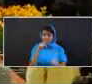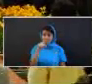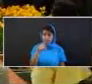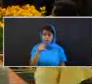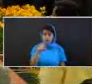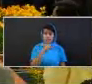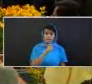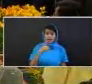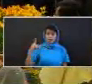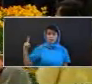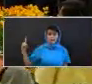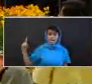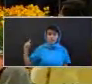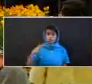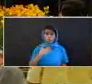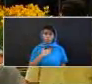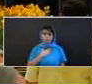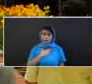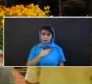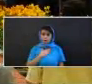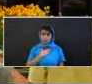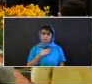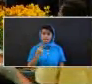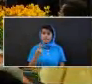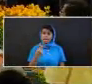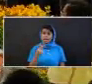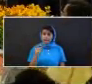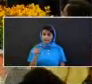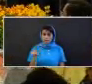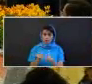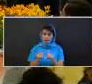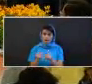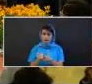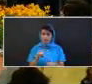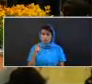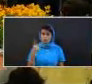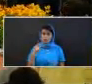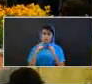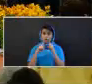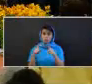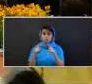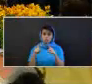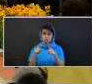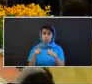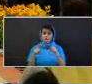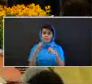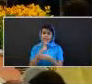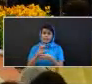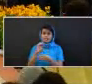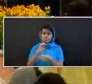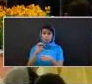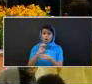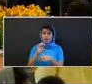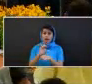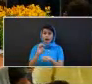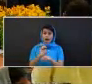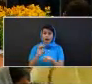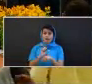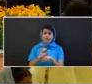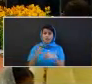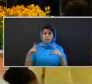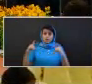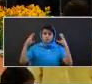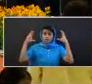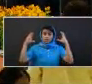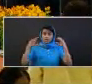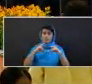derecho mío. Asimismo, hay unos anuncios. La Escuela de Doctrina informa que el día